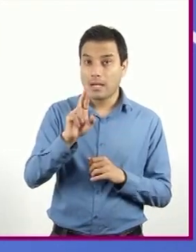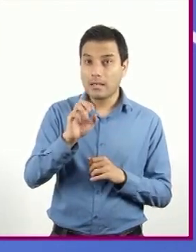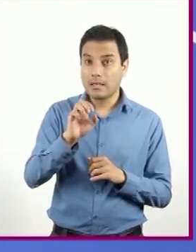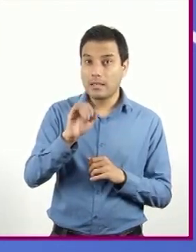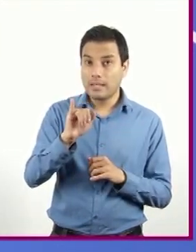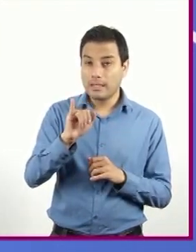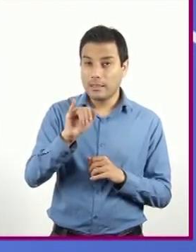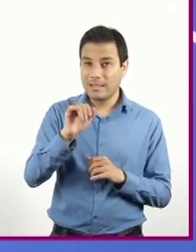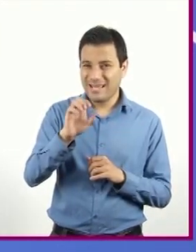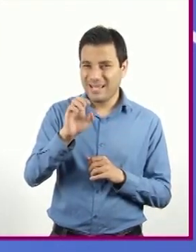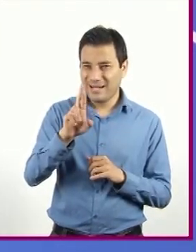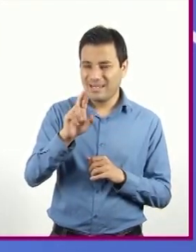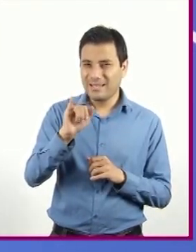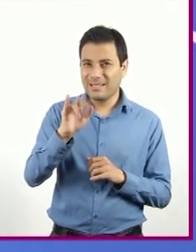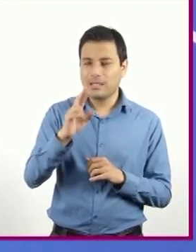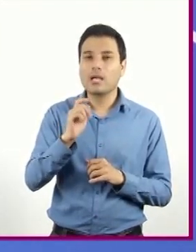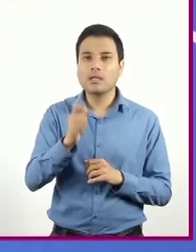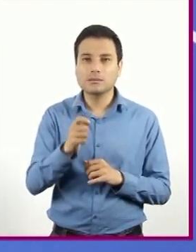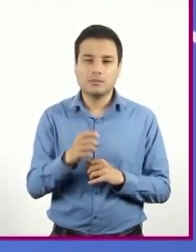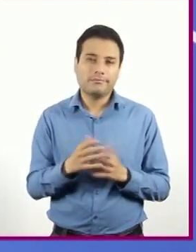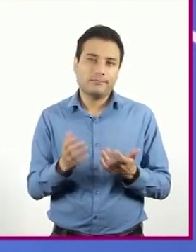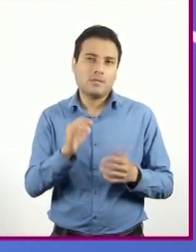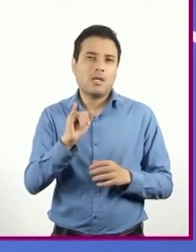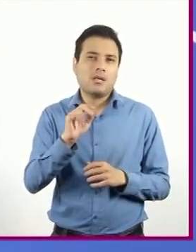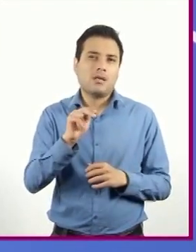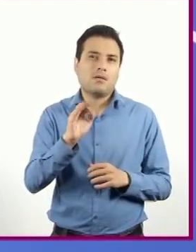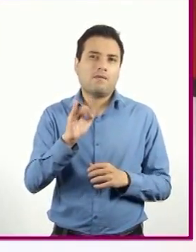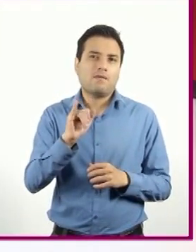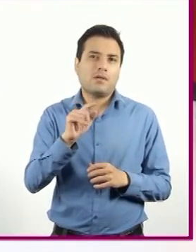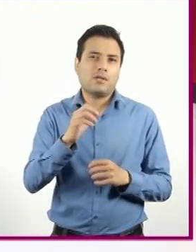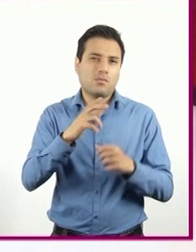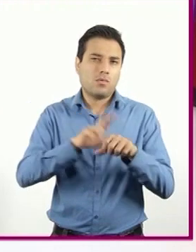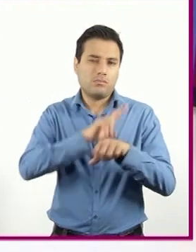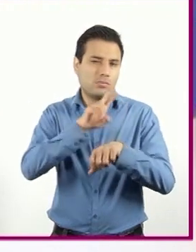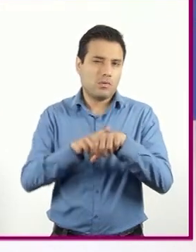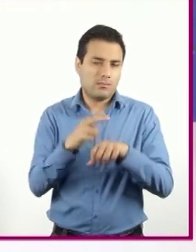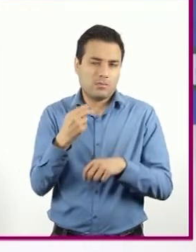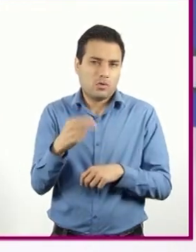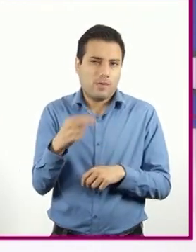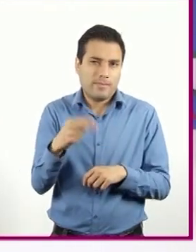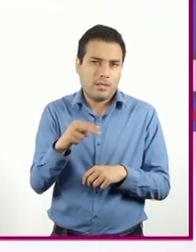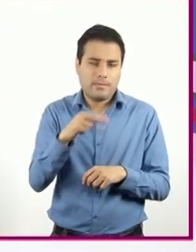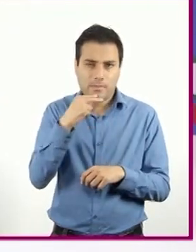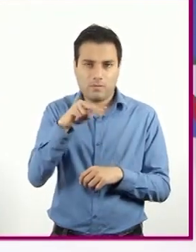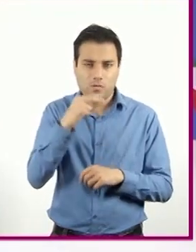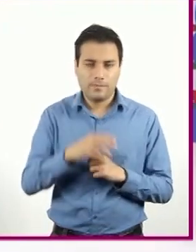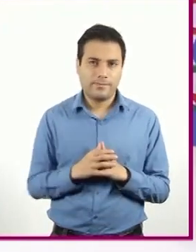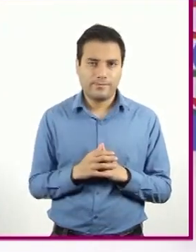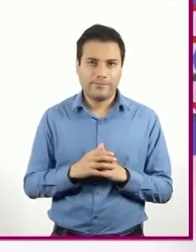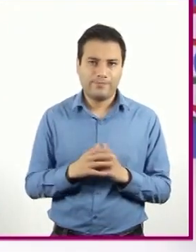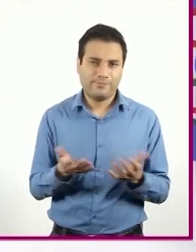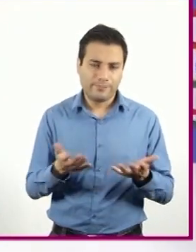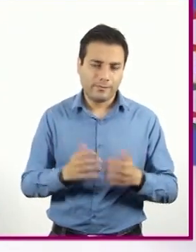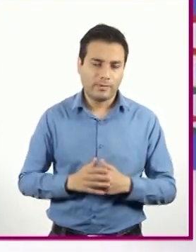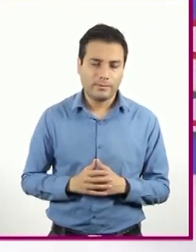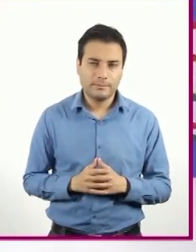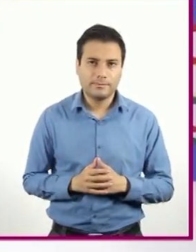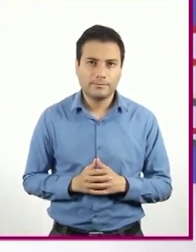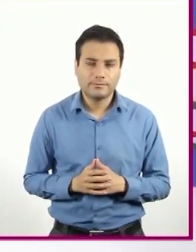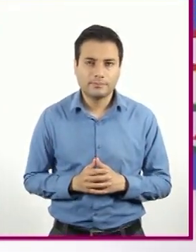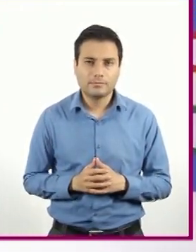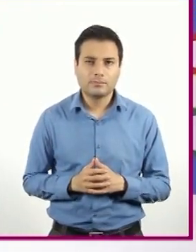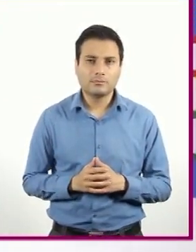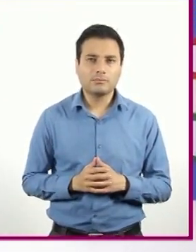ir, afirmamos que está en infinitivo. El infinitivo representa el nombre del verbo,